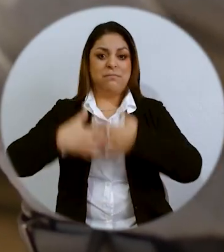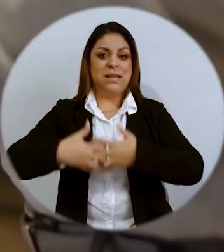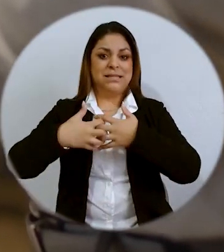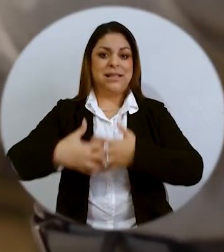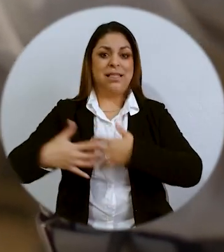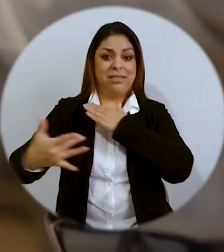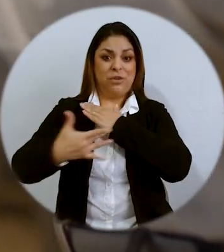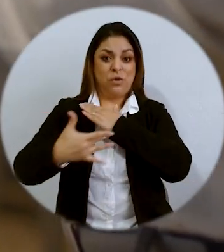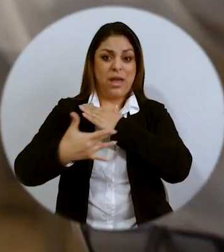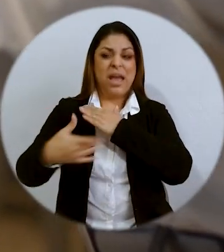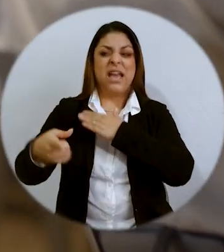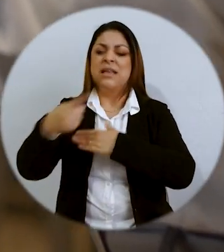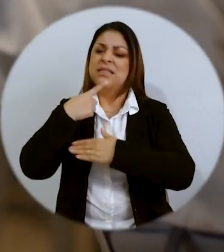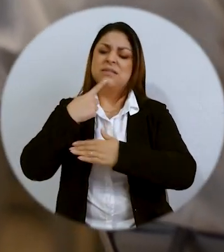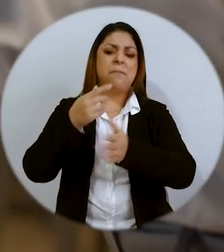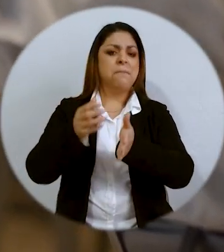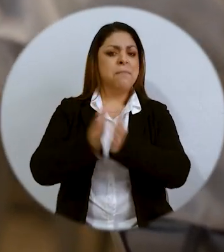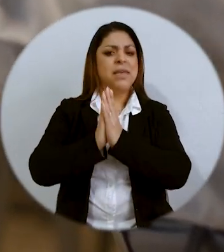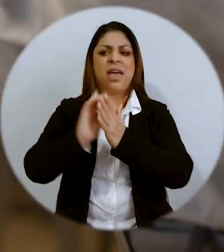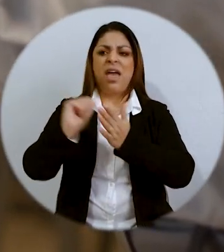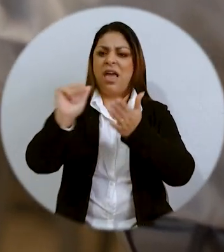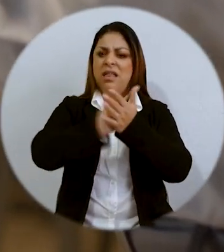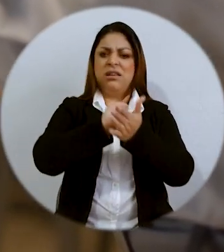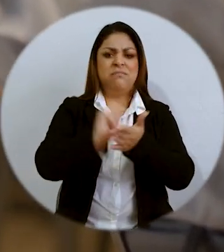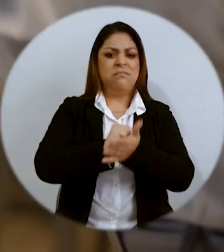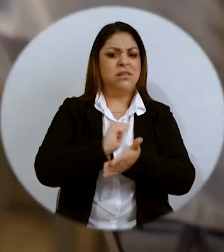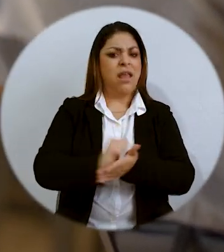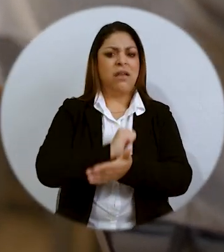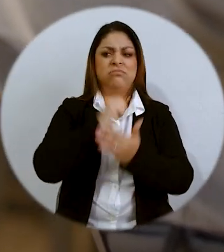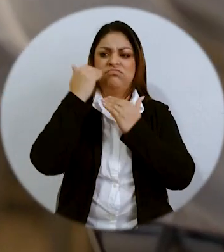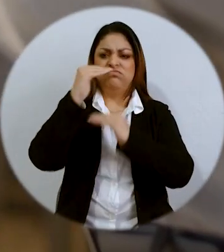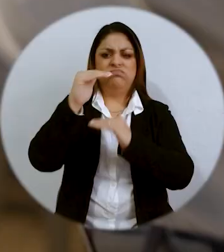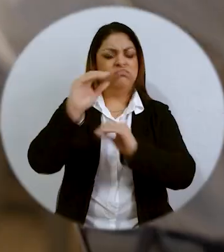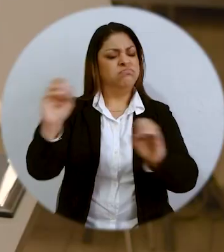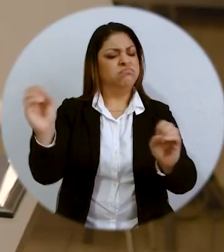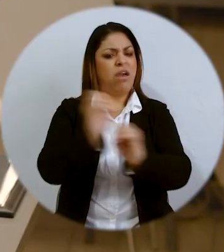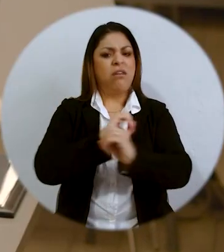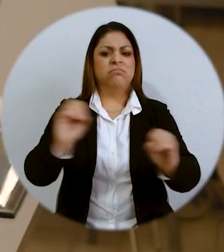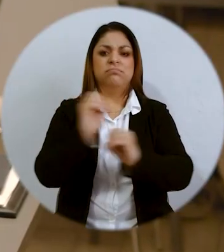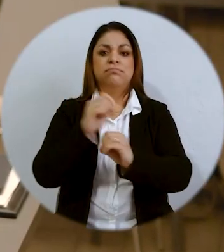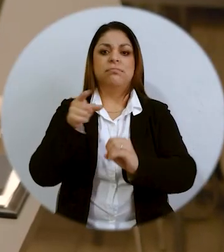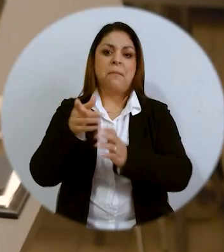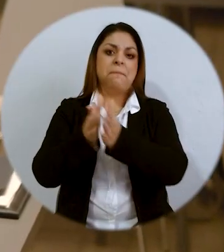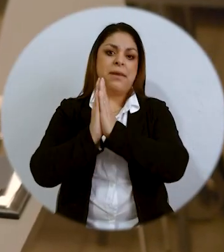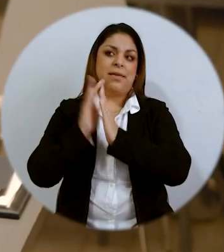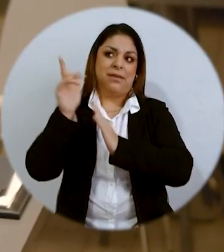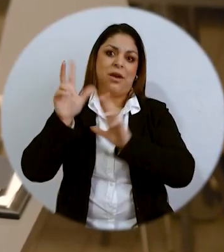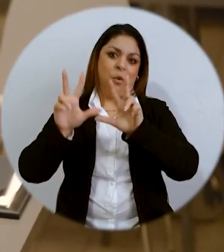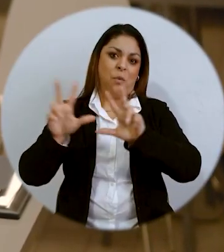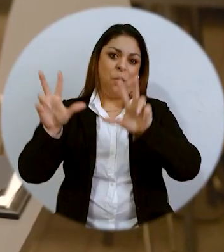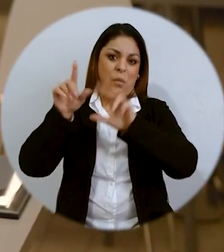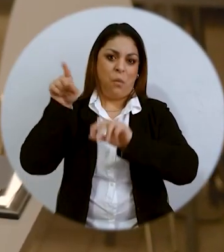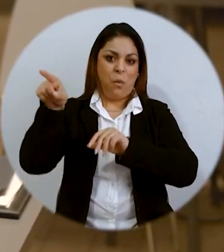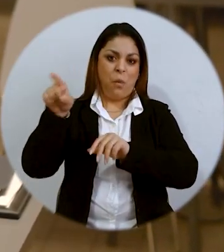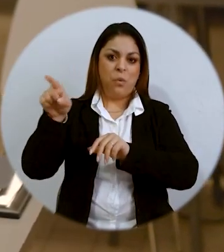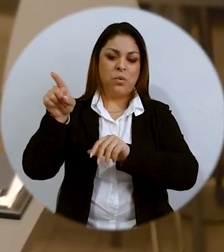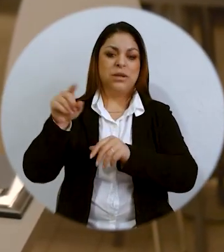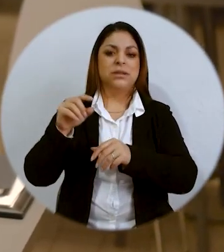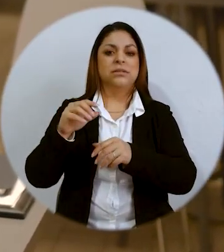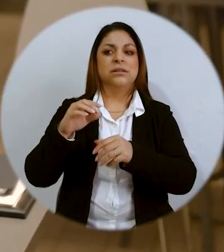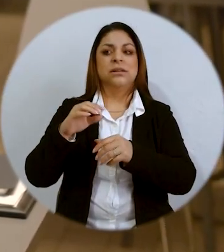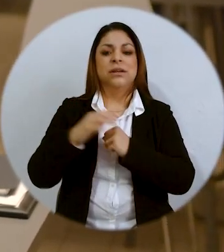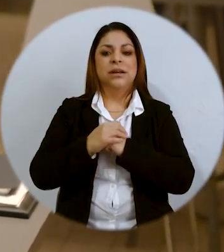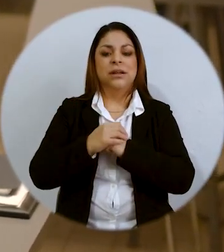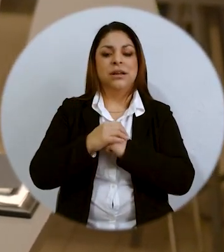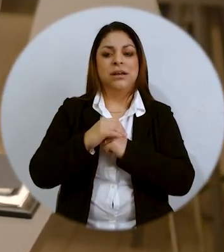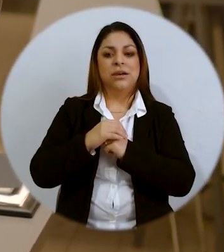grandes tecnológicas que están pidiendo eliminar restricciones. Fíjense, en estos momentos en la Unión